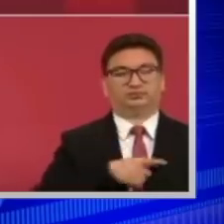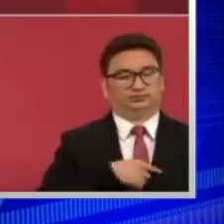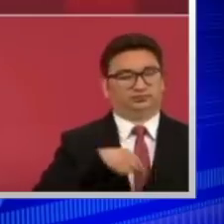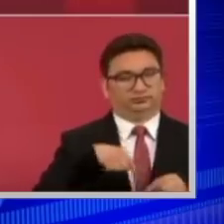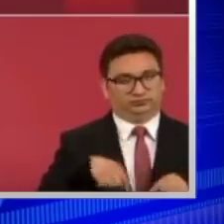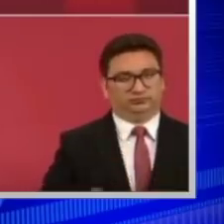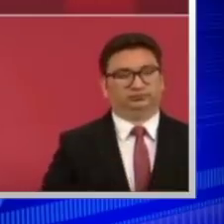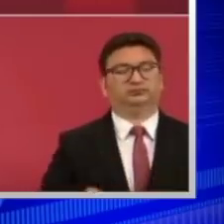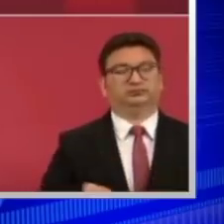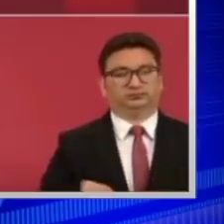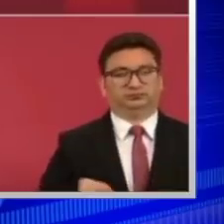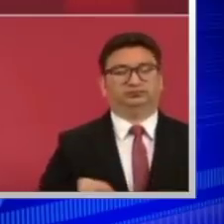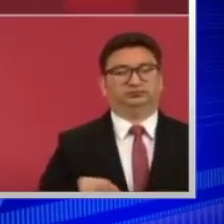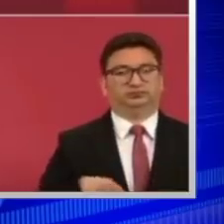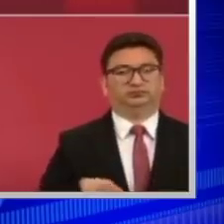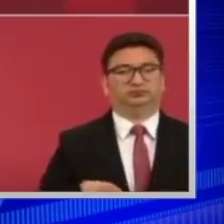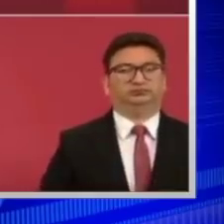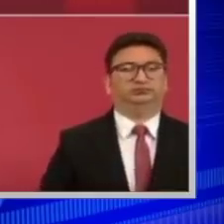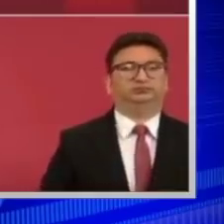que